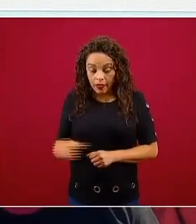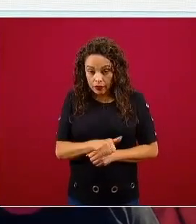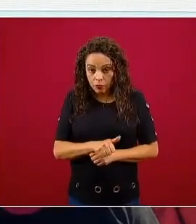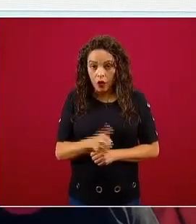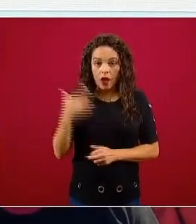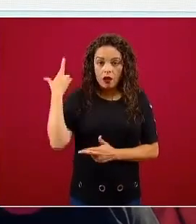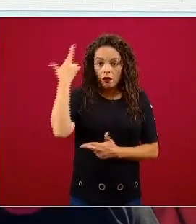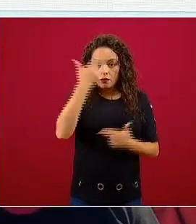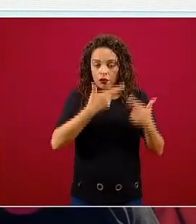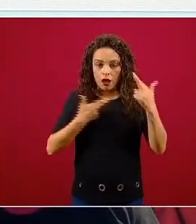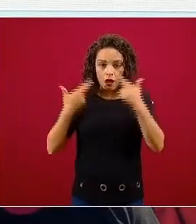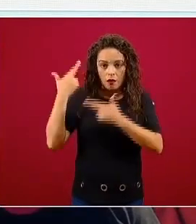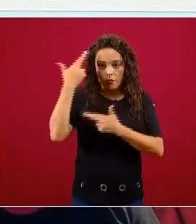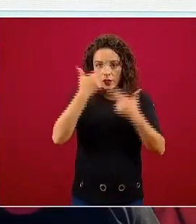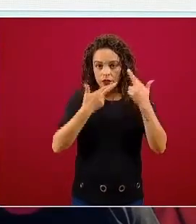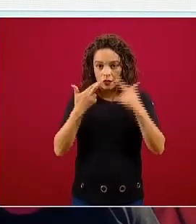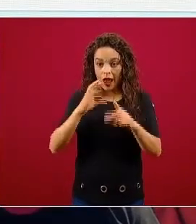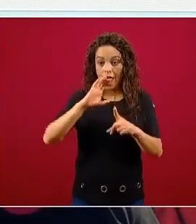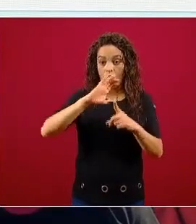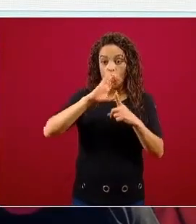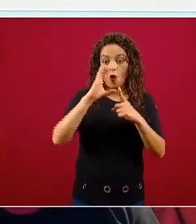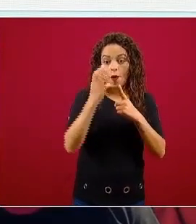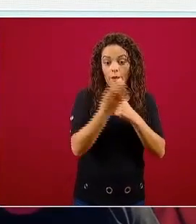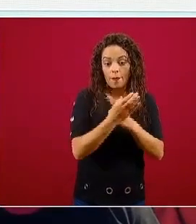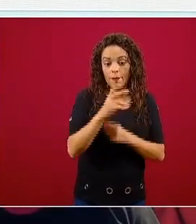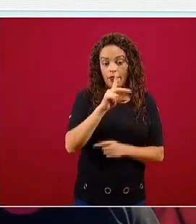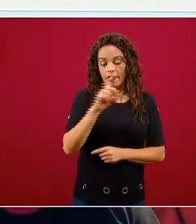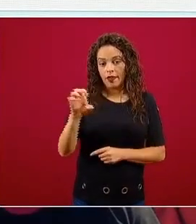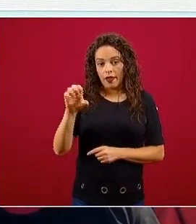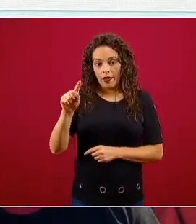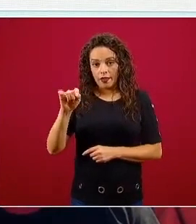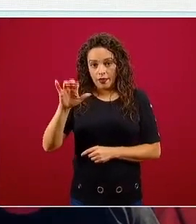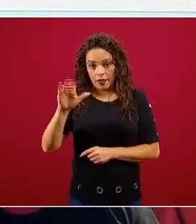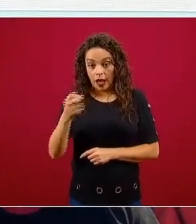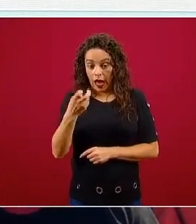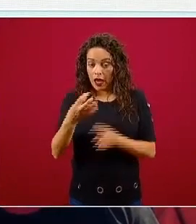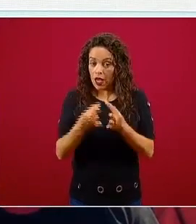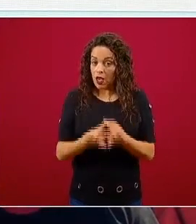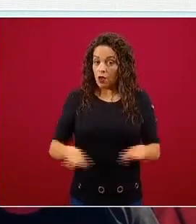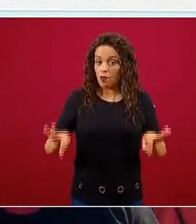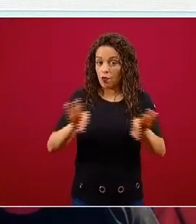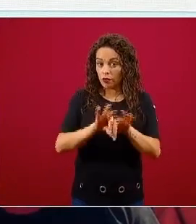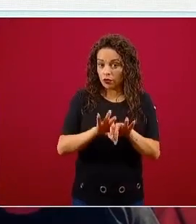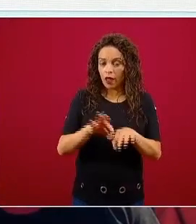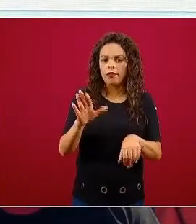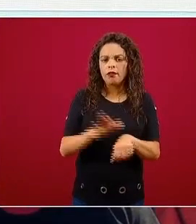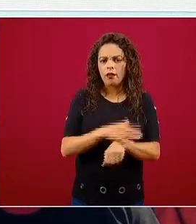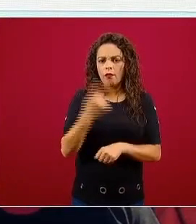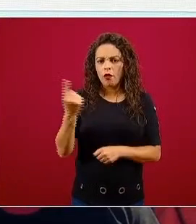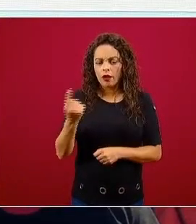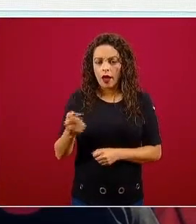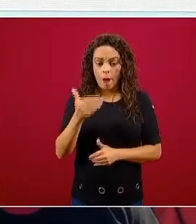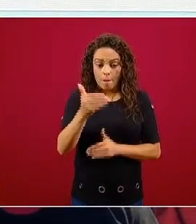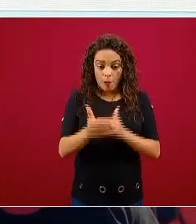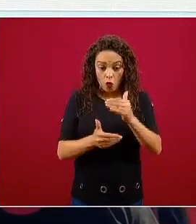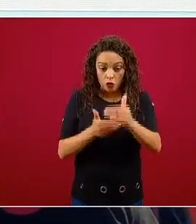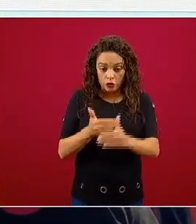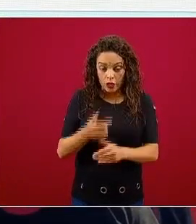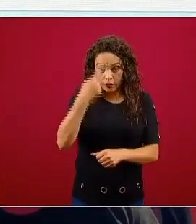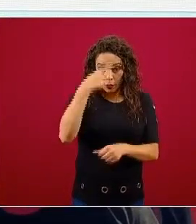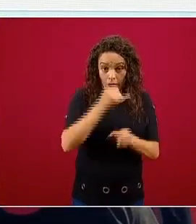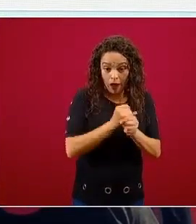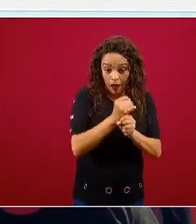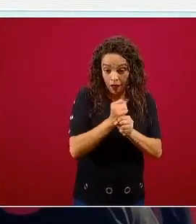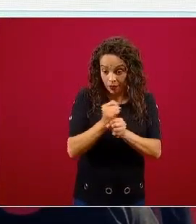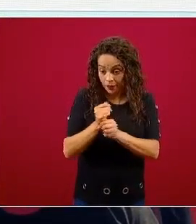los comités de ética que es muy importante para asegurar que en el proceso de la investigación no